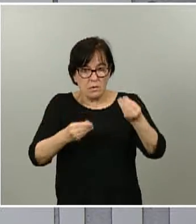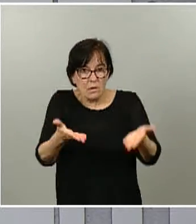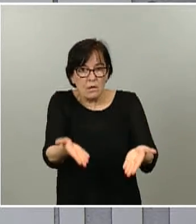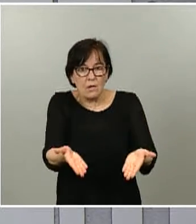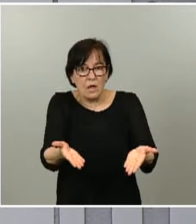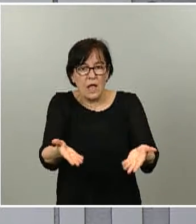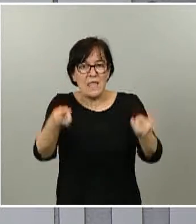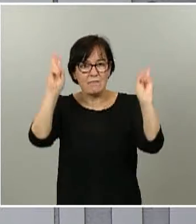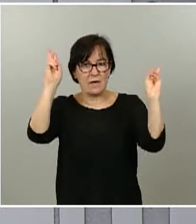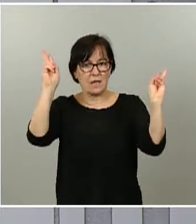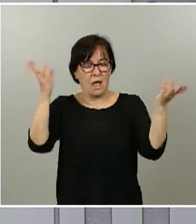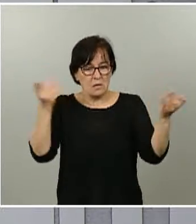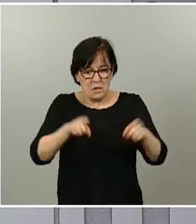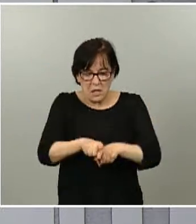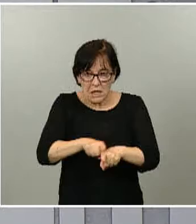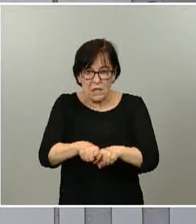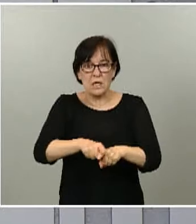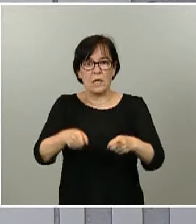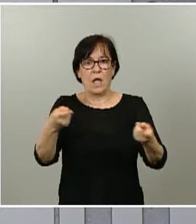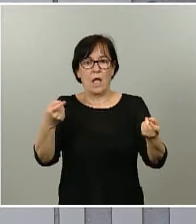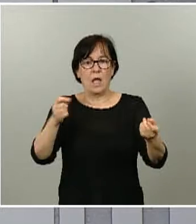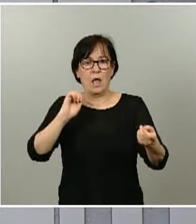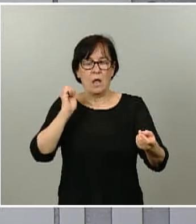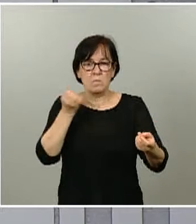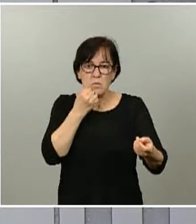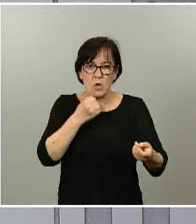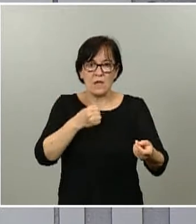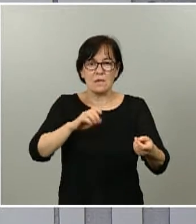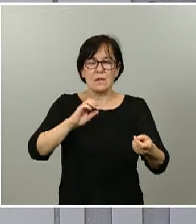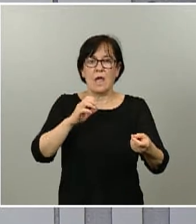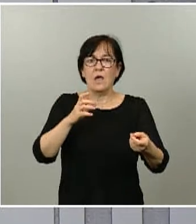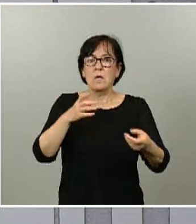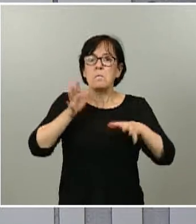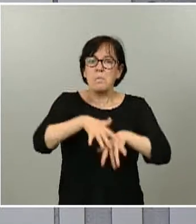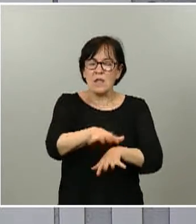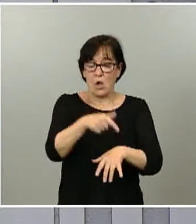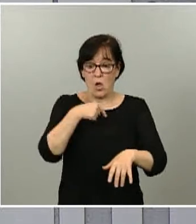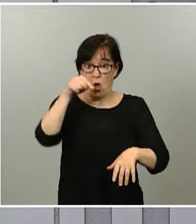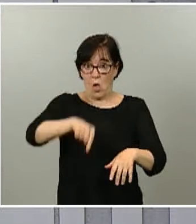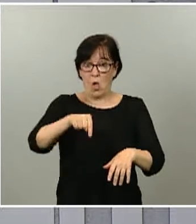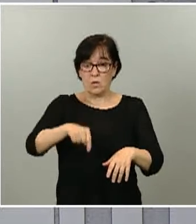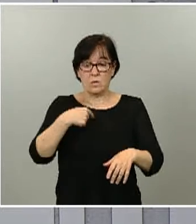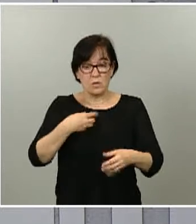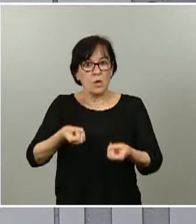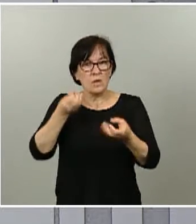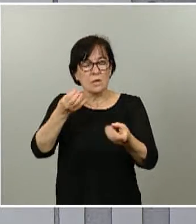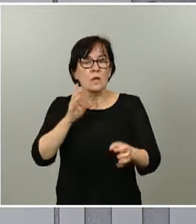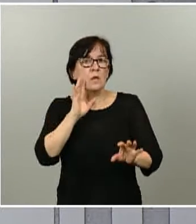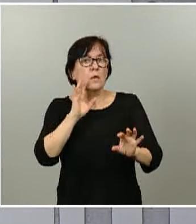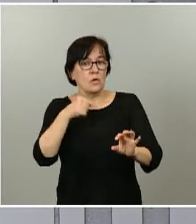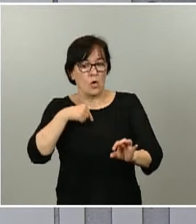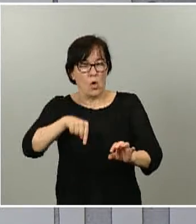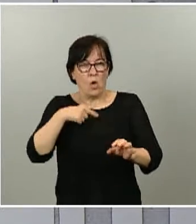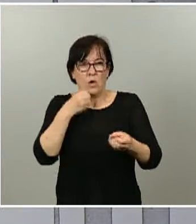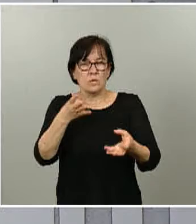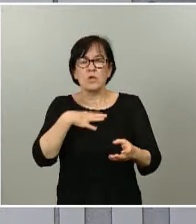de crítica, de protesta o de manifestación. Y en algunos días, y hoy mismo, he transmitido que evidentemente no se puede confundir